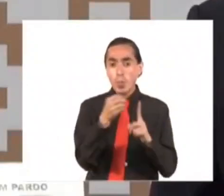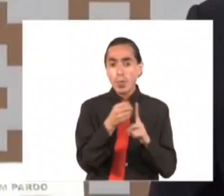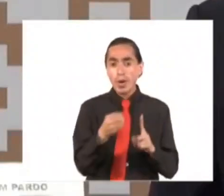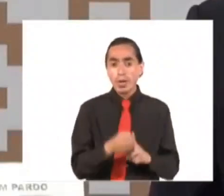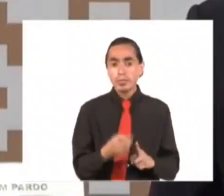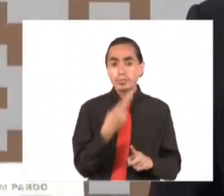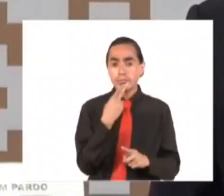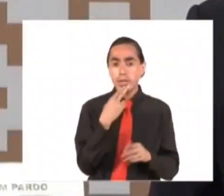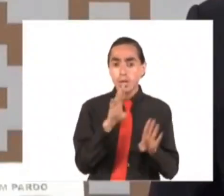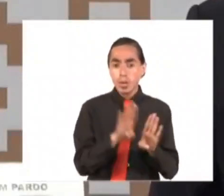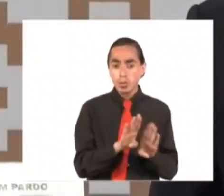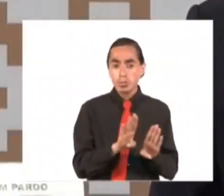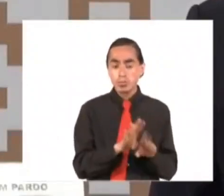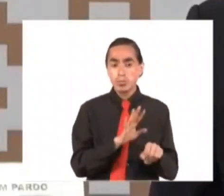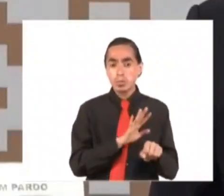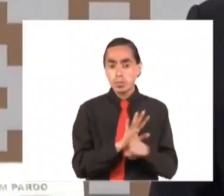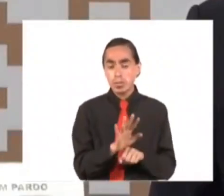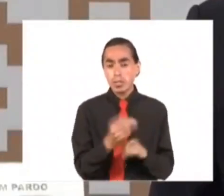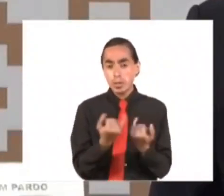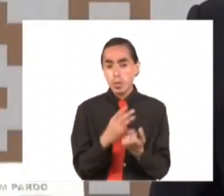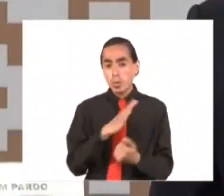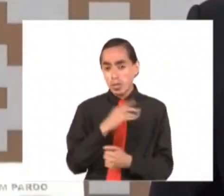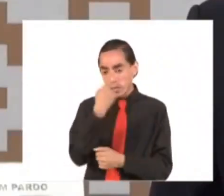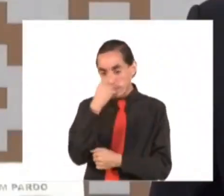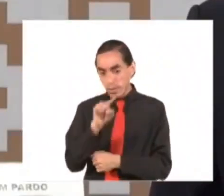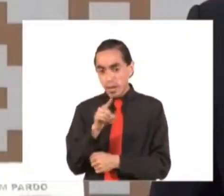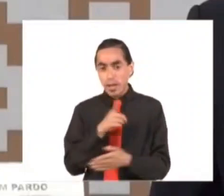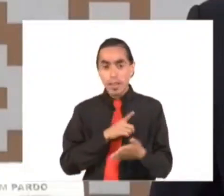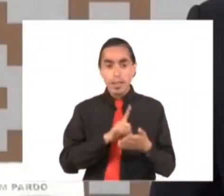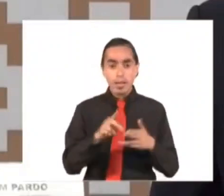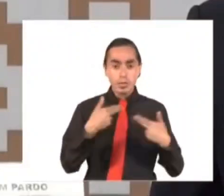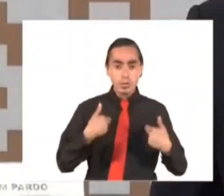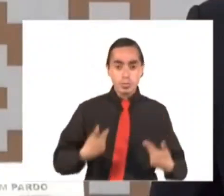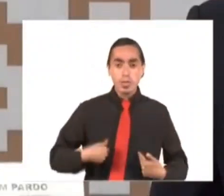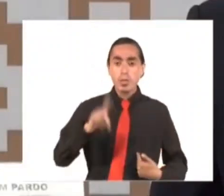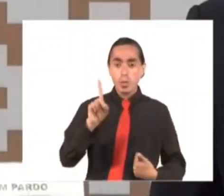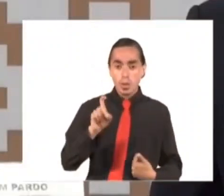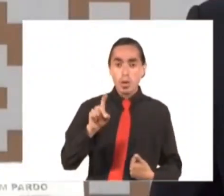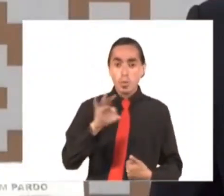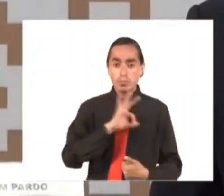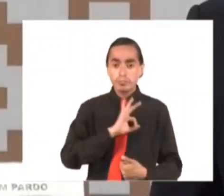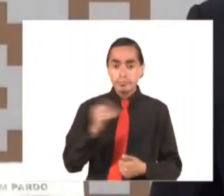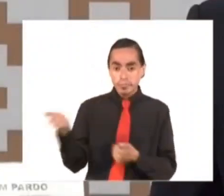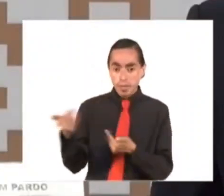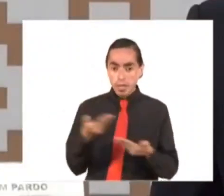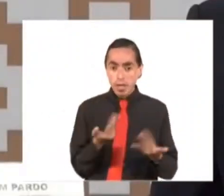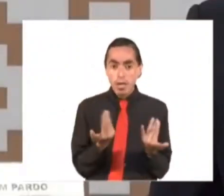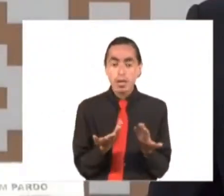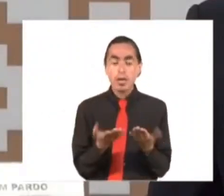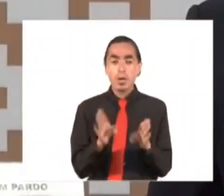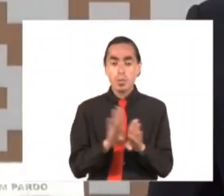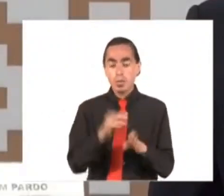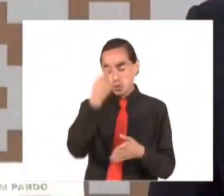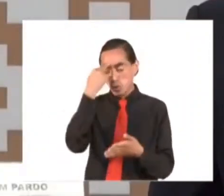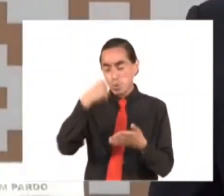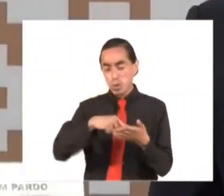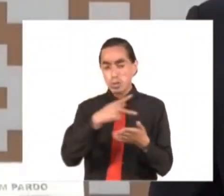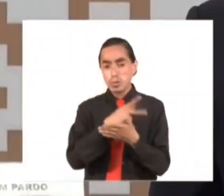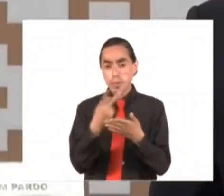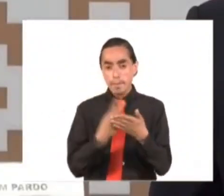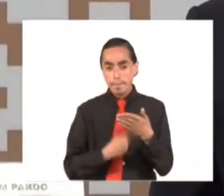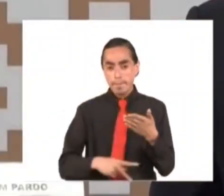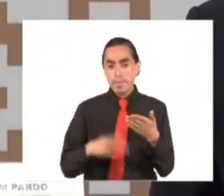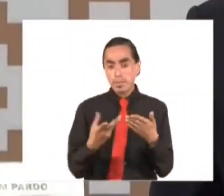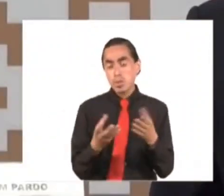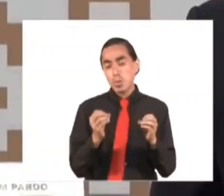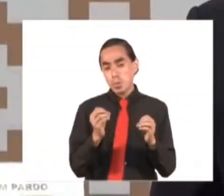lo que representa acceder al derecho humano al agua. Es un proyecto que creo que, o más